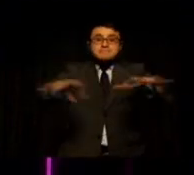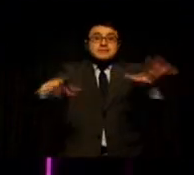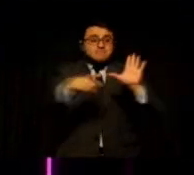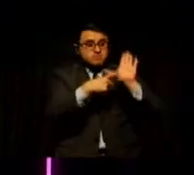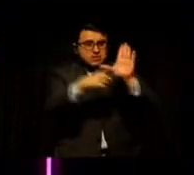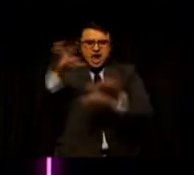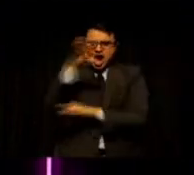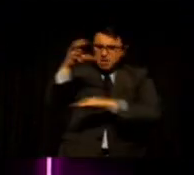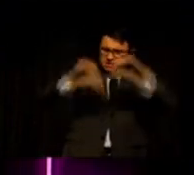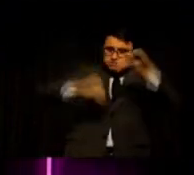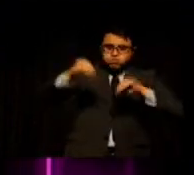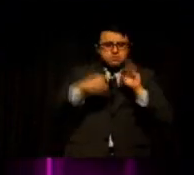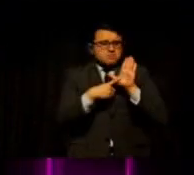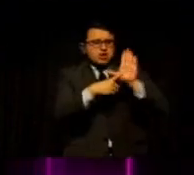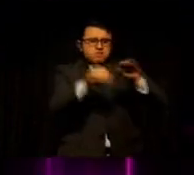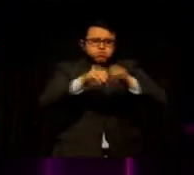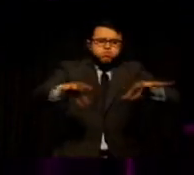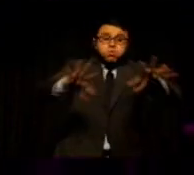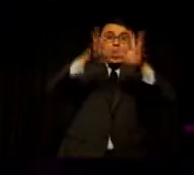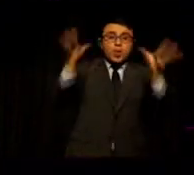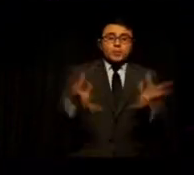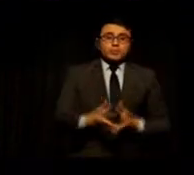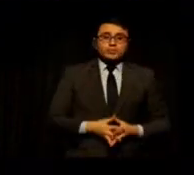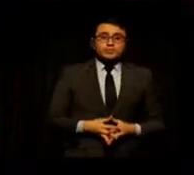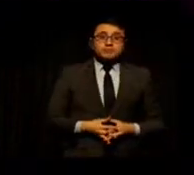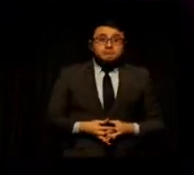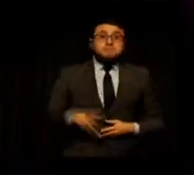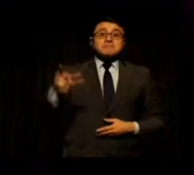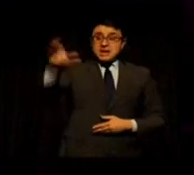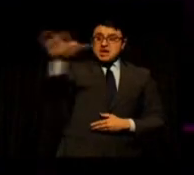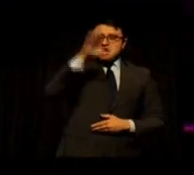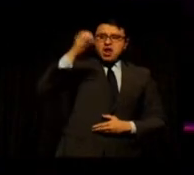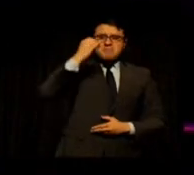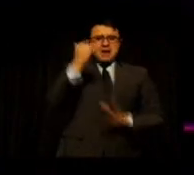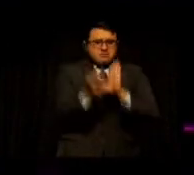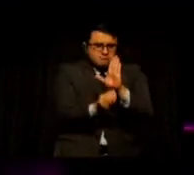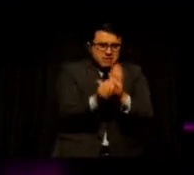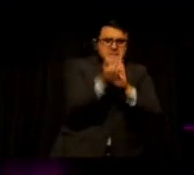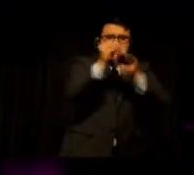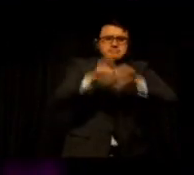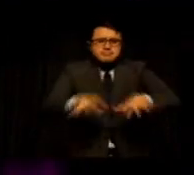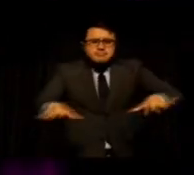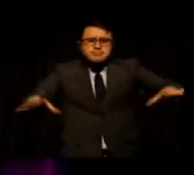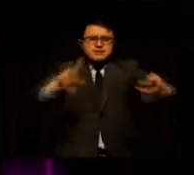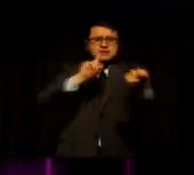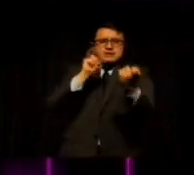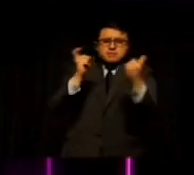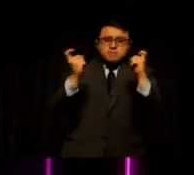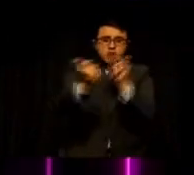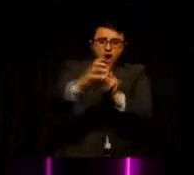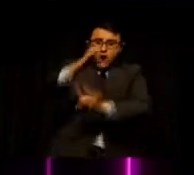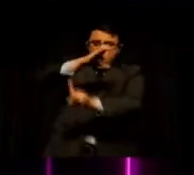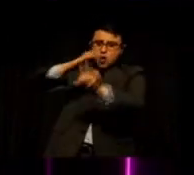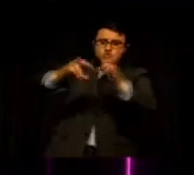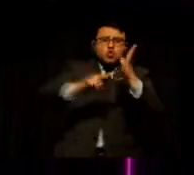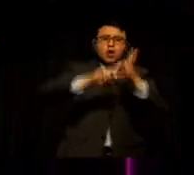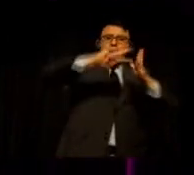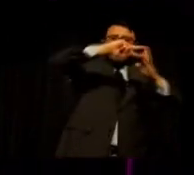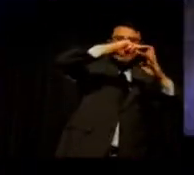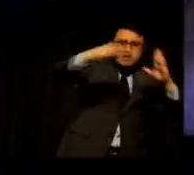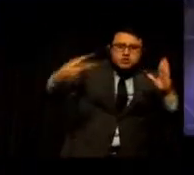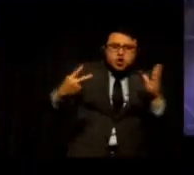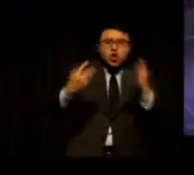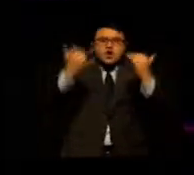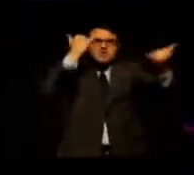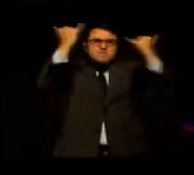todo esto suma a construir esa colombia emprendedora transformadora donde la cultura donde la tecnología donde el